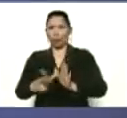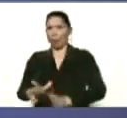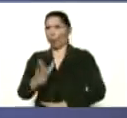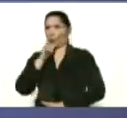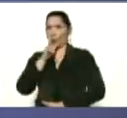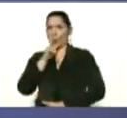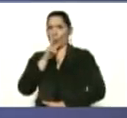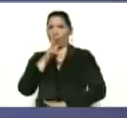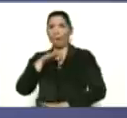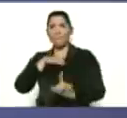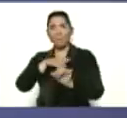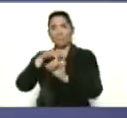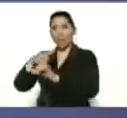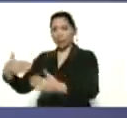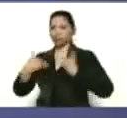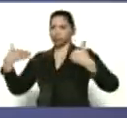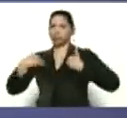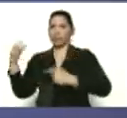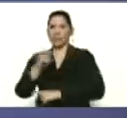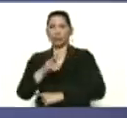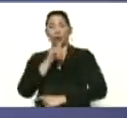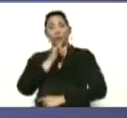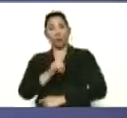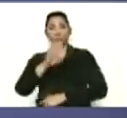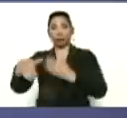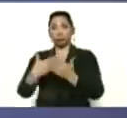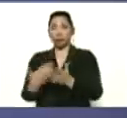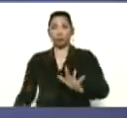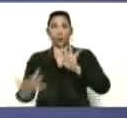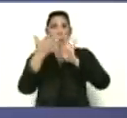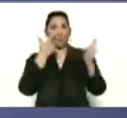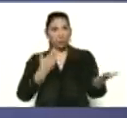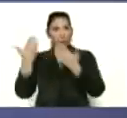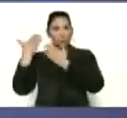que afectan también a Venezuela. Con esta información nosotros vamos a devolver el pase al estudio. Adelante.